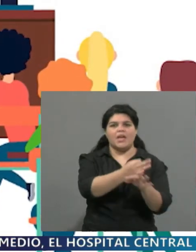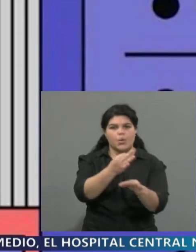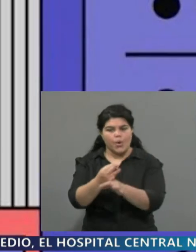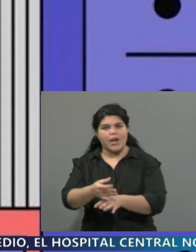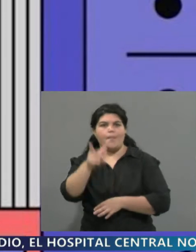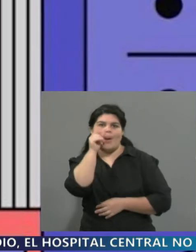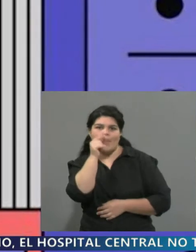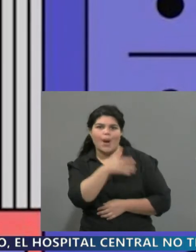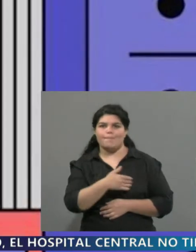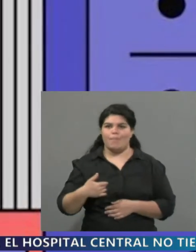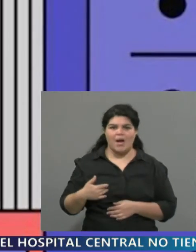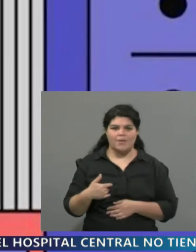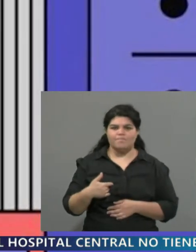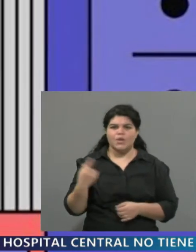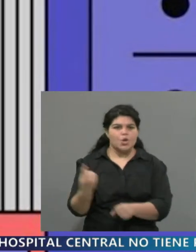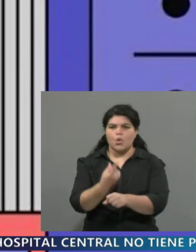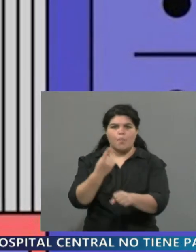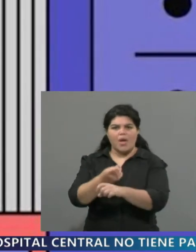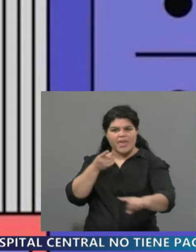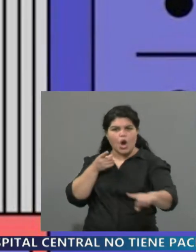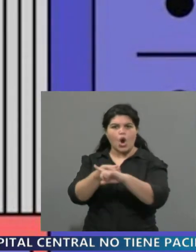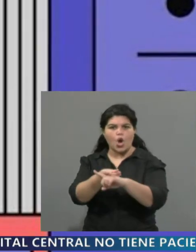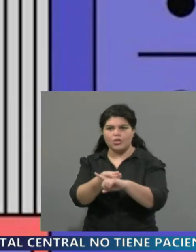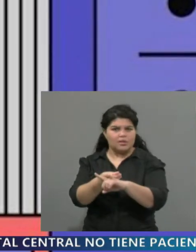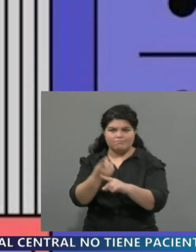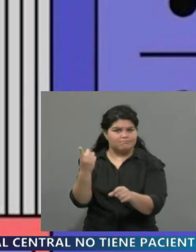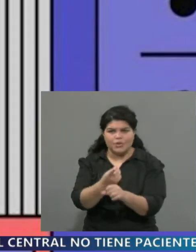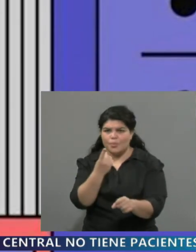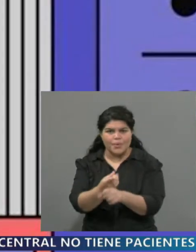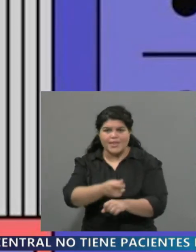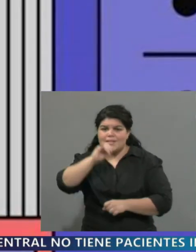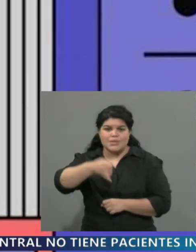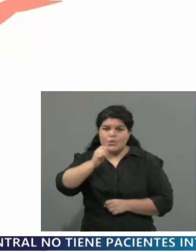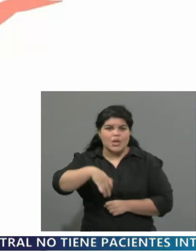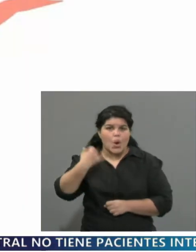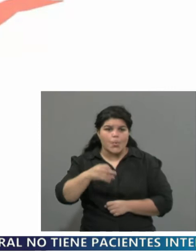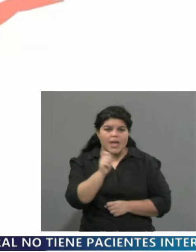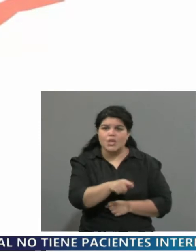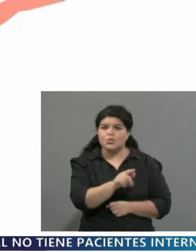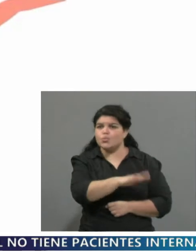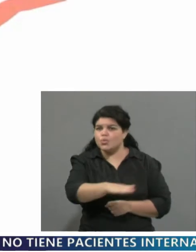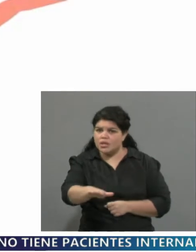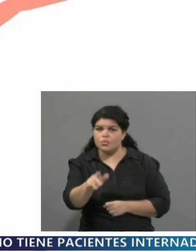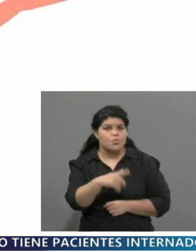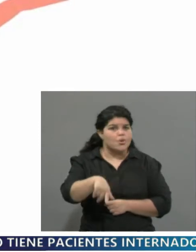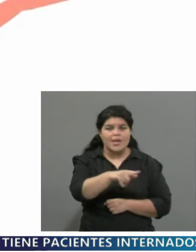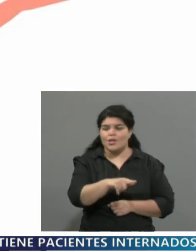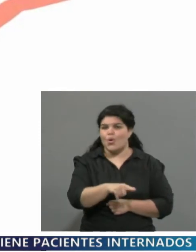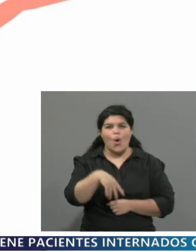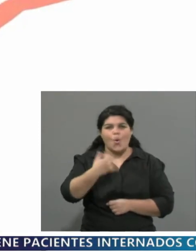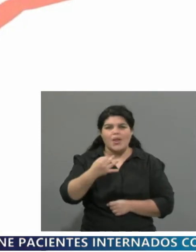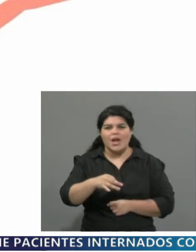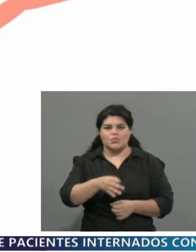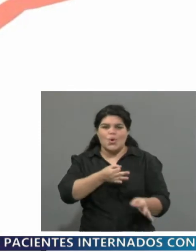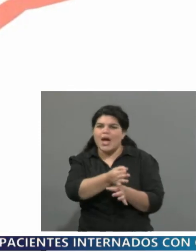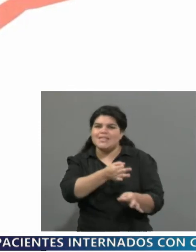madres no pueden oponerse ni impedir el cumplimiento de la educación sexual integral. Sí. Es en este